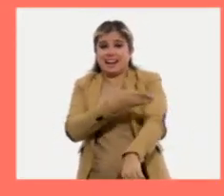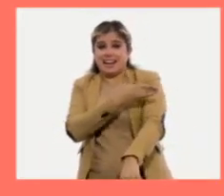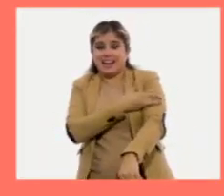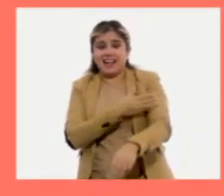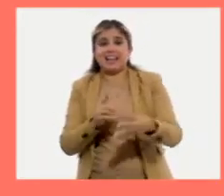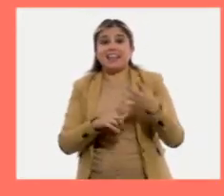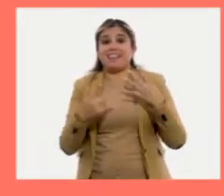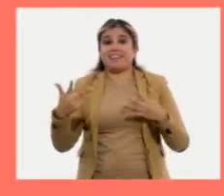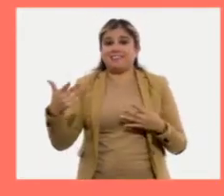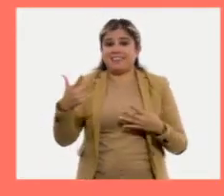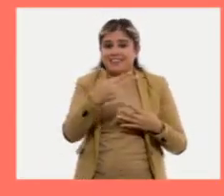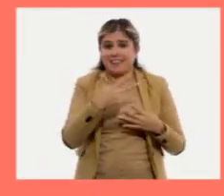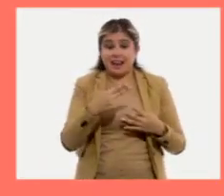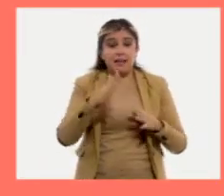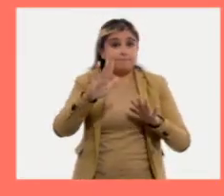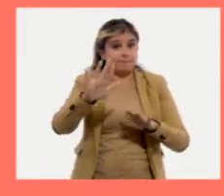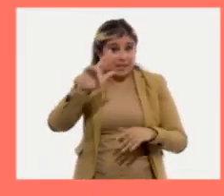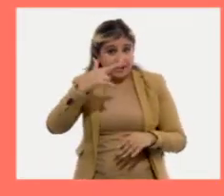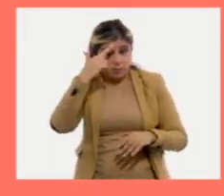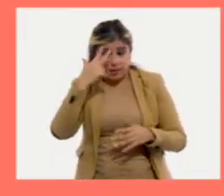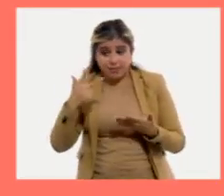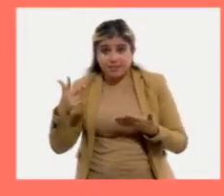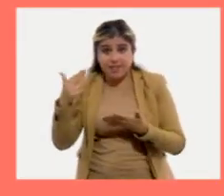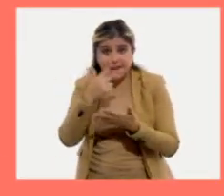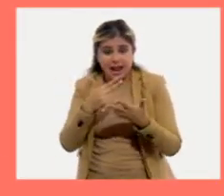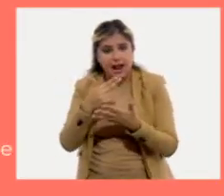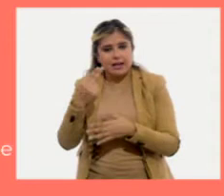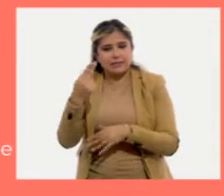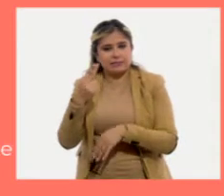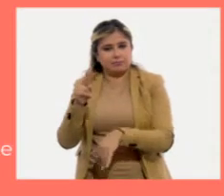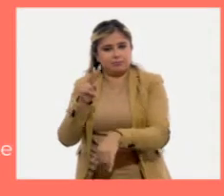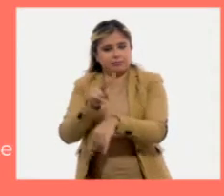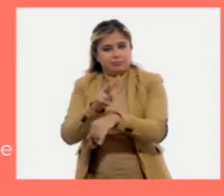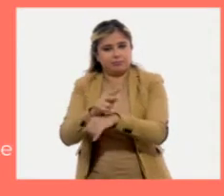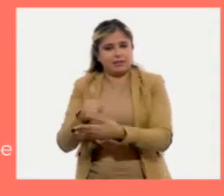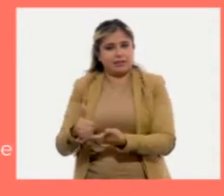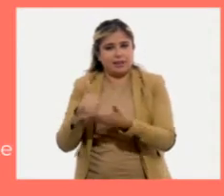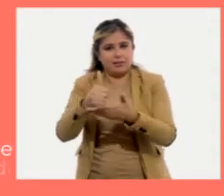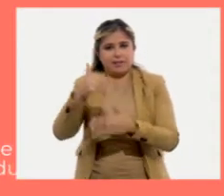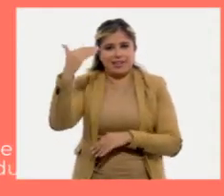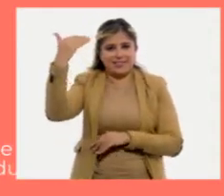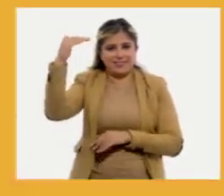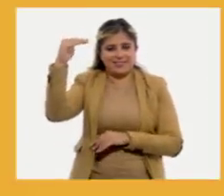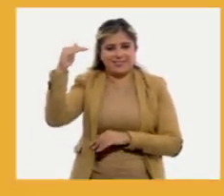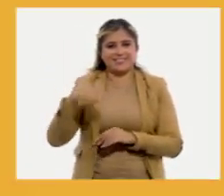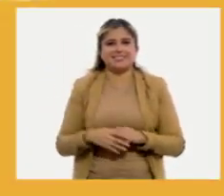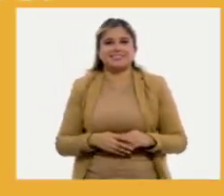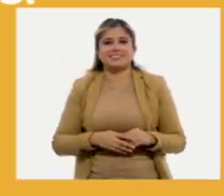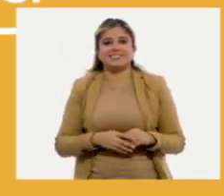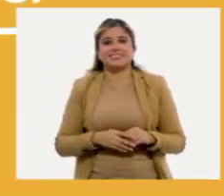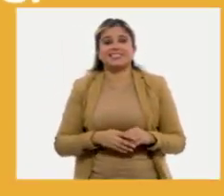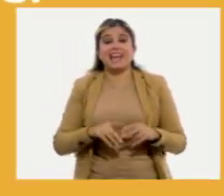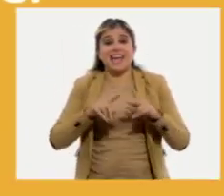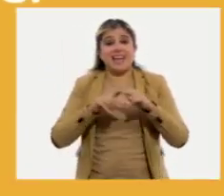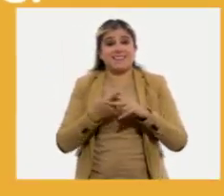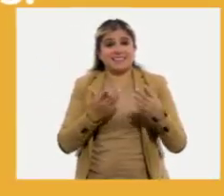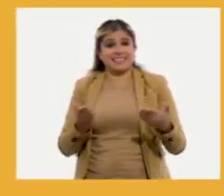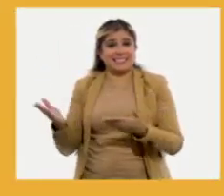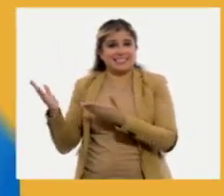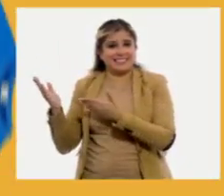y tijeras. Recuerda que la manipulación de estas debe estar supervisada por un adulto.